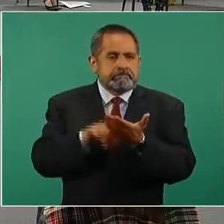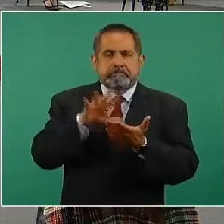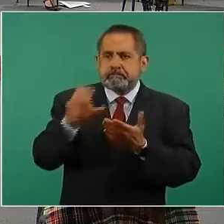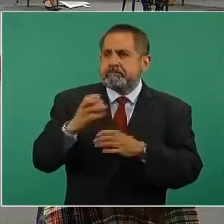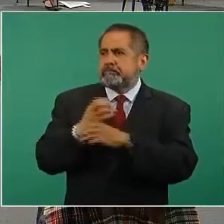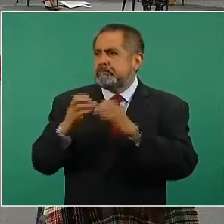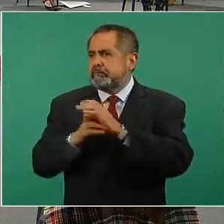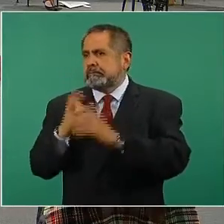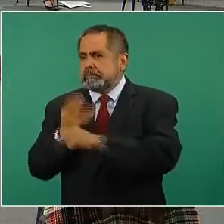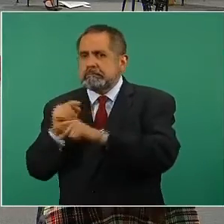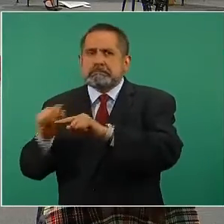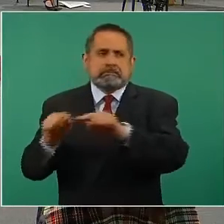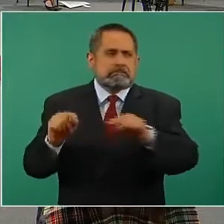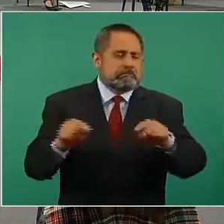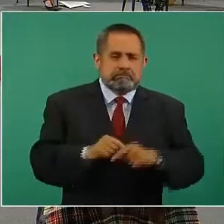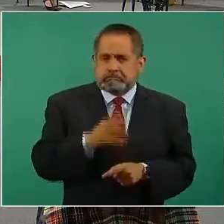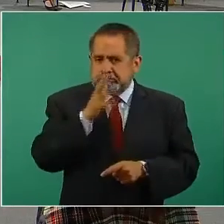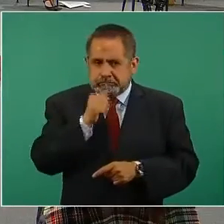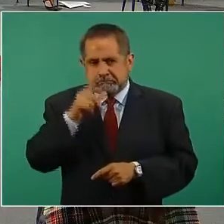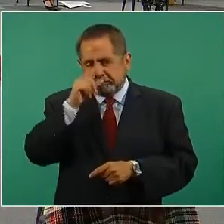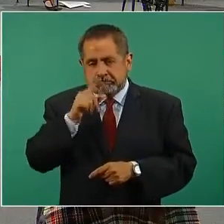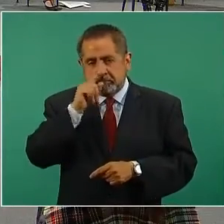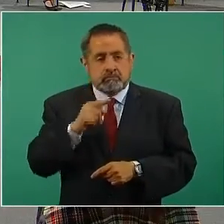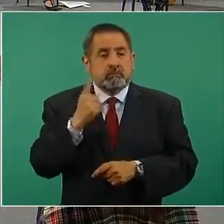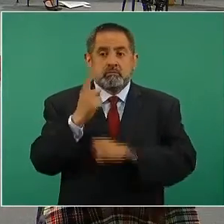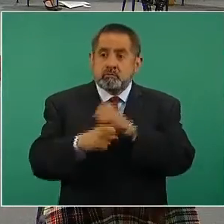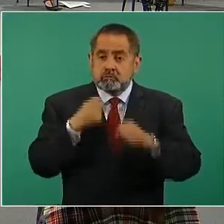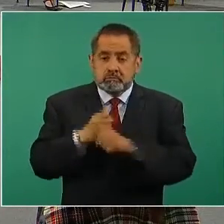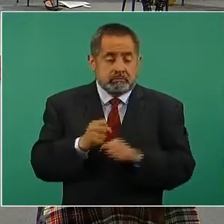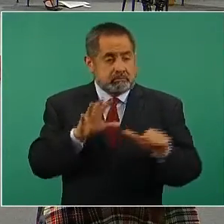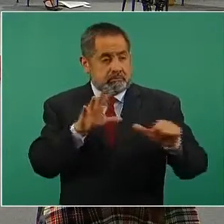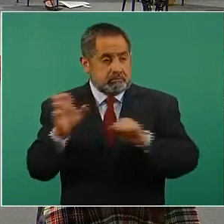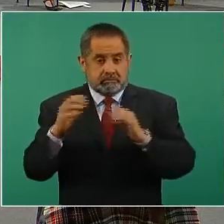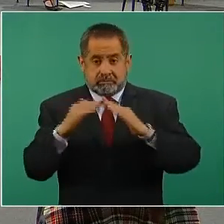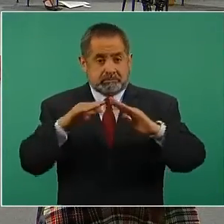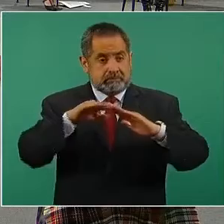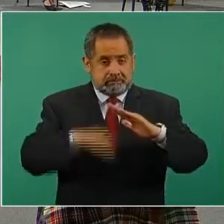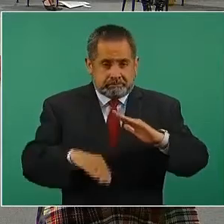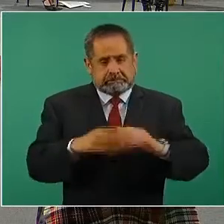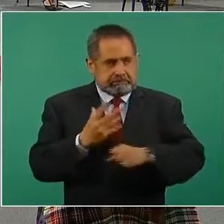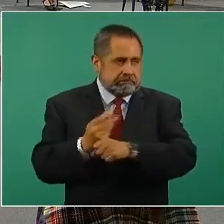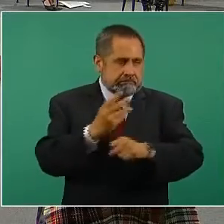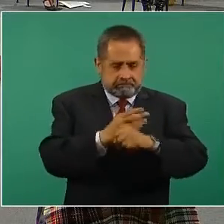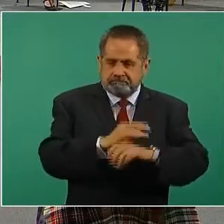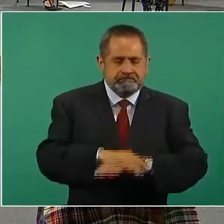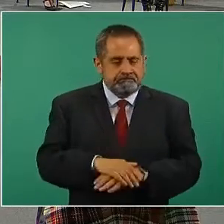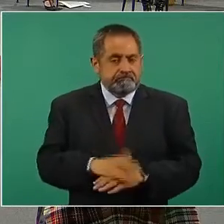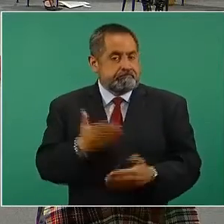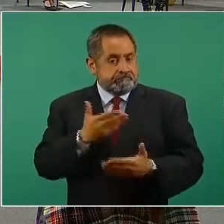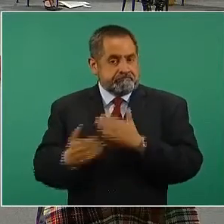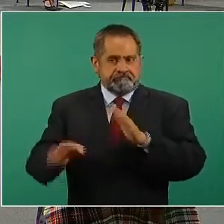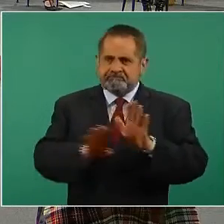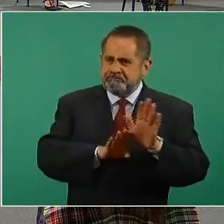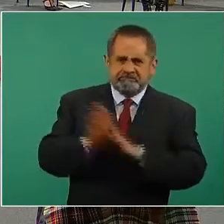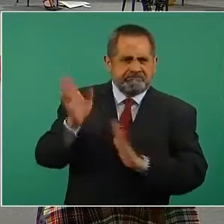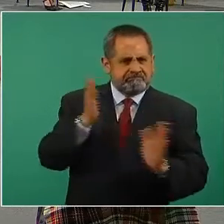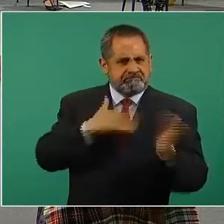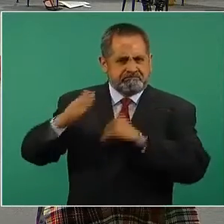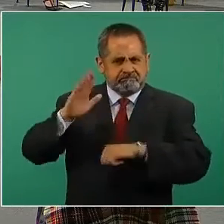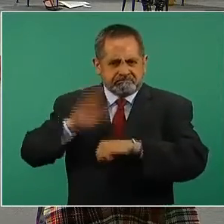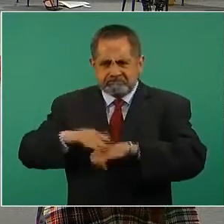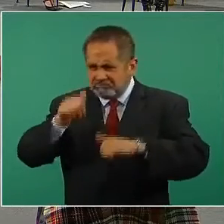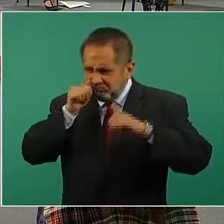y no se construían más de 600 viviendas al año. De esa magnitud ha sido la atención en el tema de los hogares.